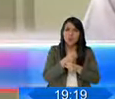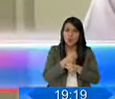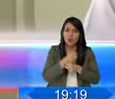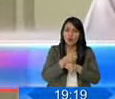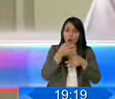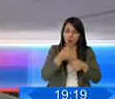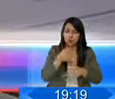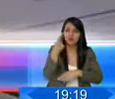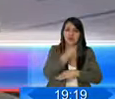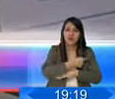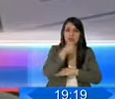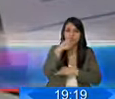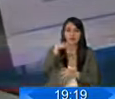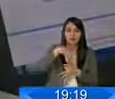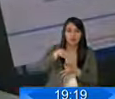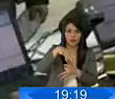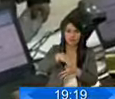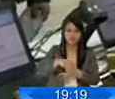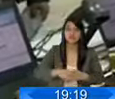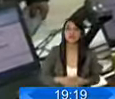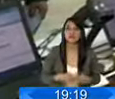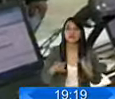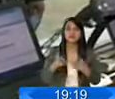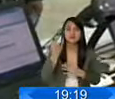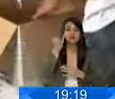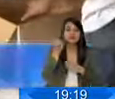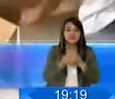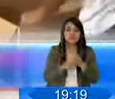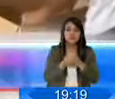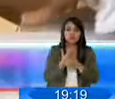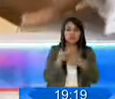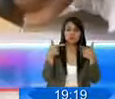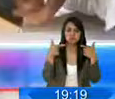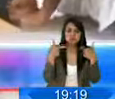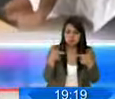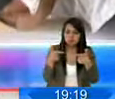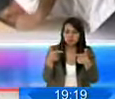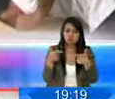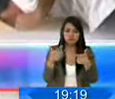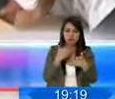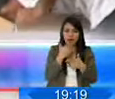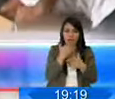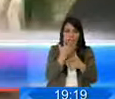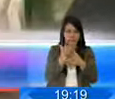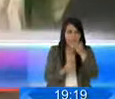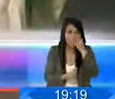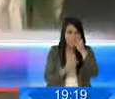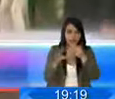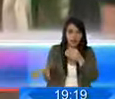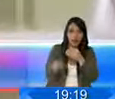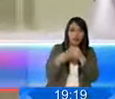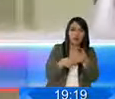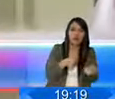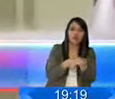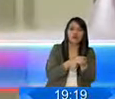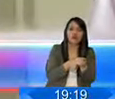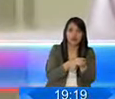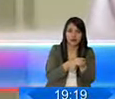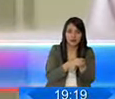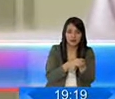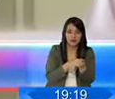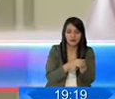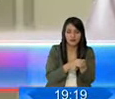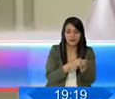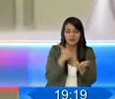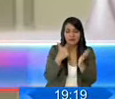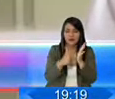el día de las elecciones. Además de que se ha creado un sistema de contingencia por cualquier posible falla en el sistema central. Incluso de ser